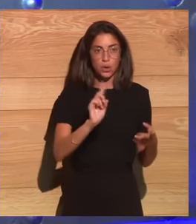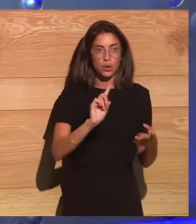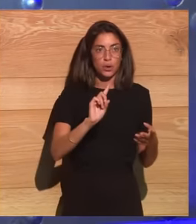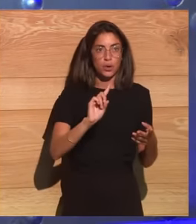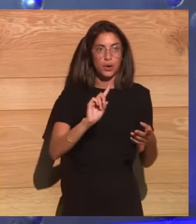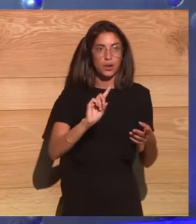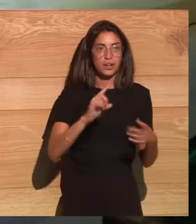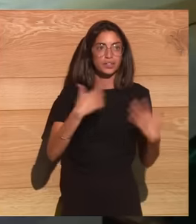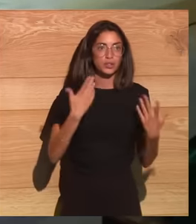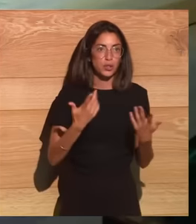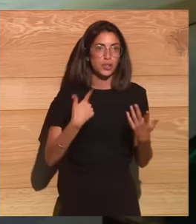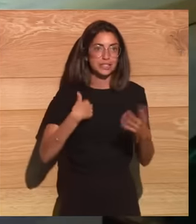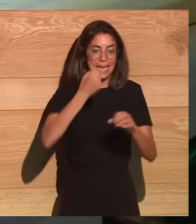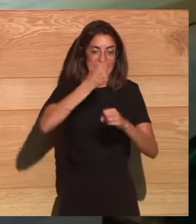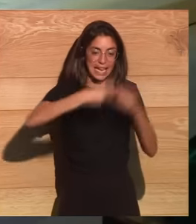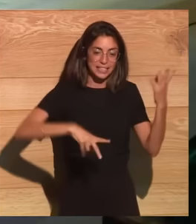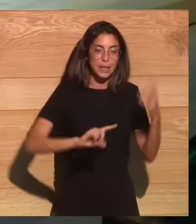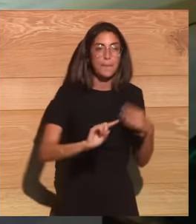la primera lista.